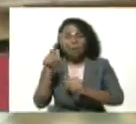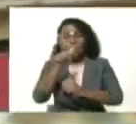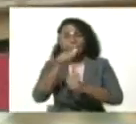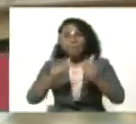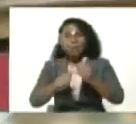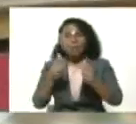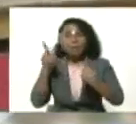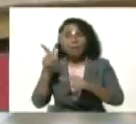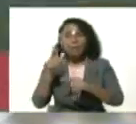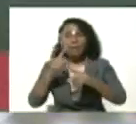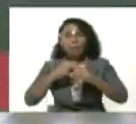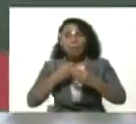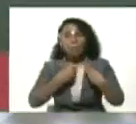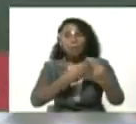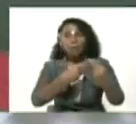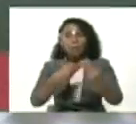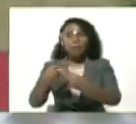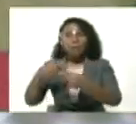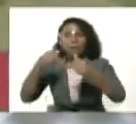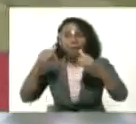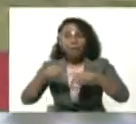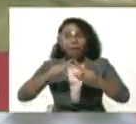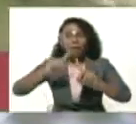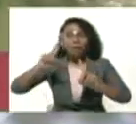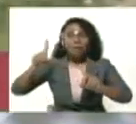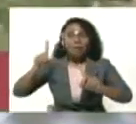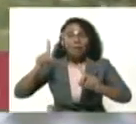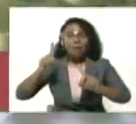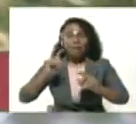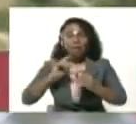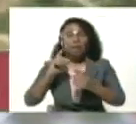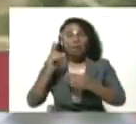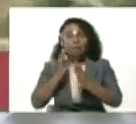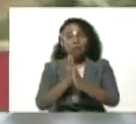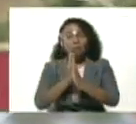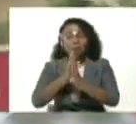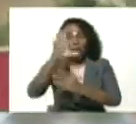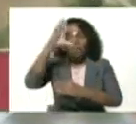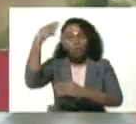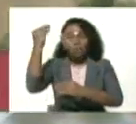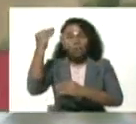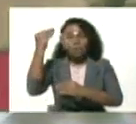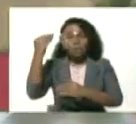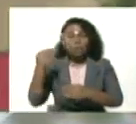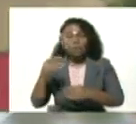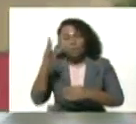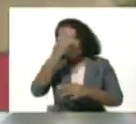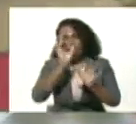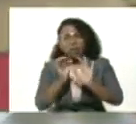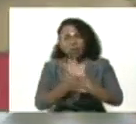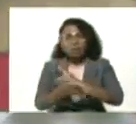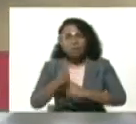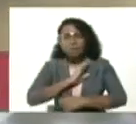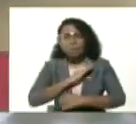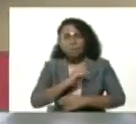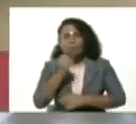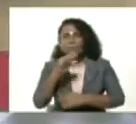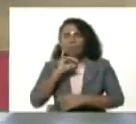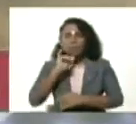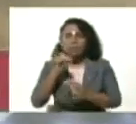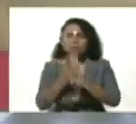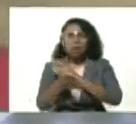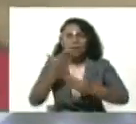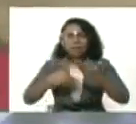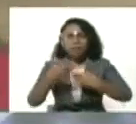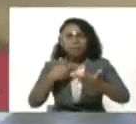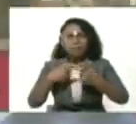subestación de distribución de la energía eléctrica, que con el favor de Dios, sin duda alguna, tendremos muy buenas noticias para el servicio